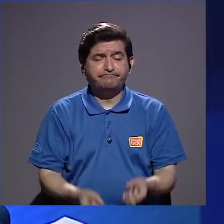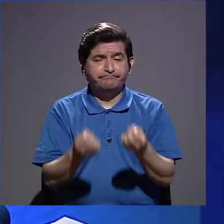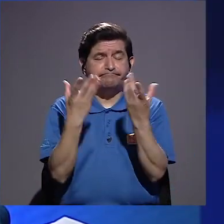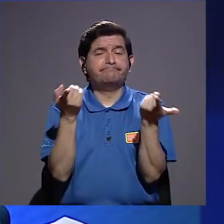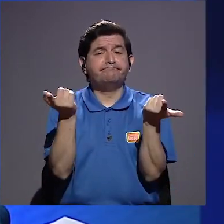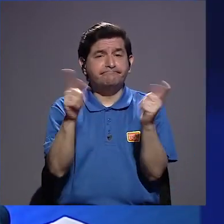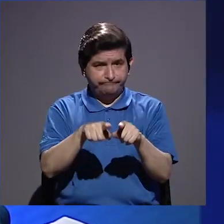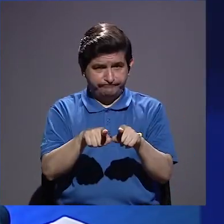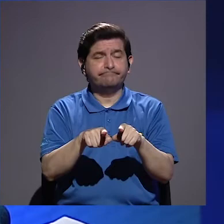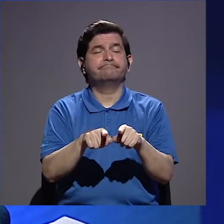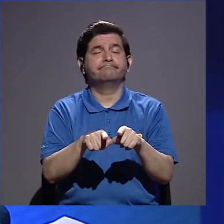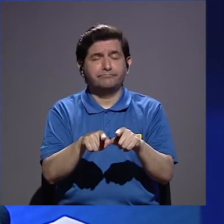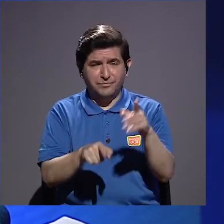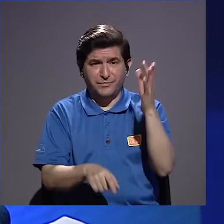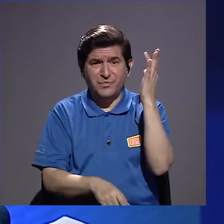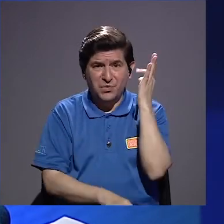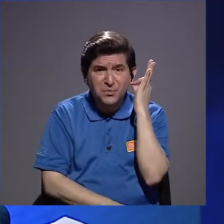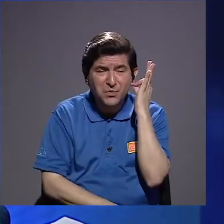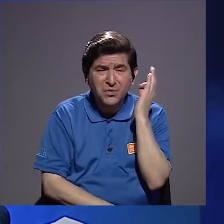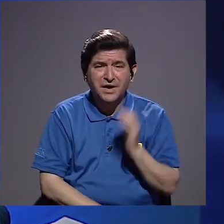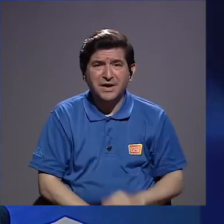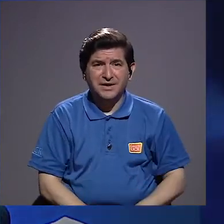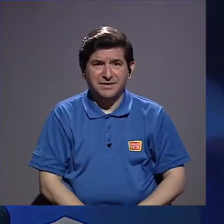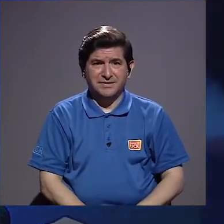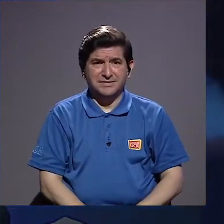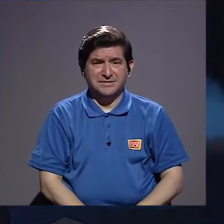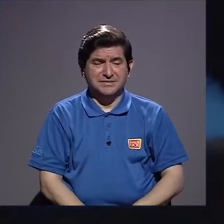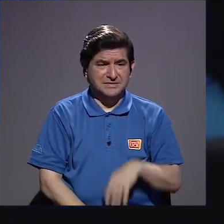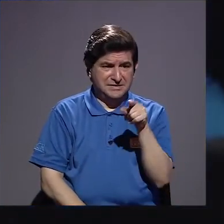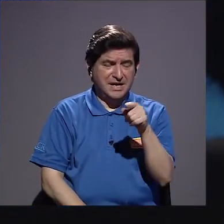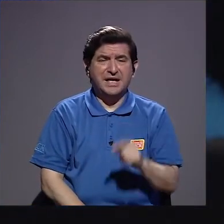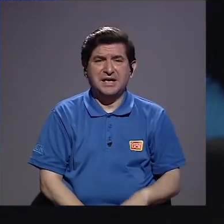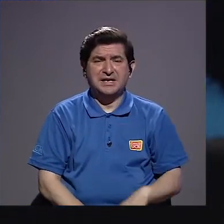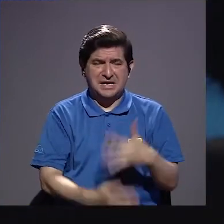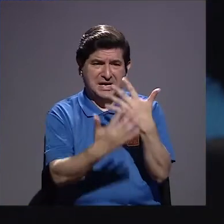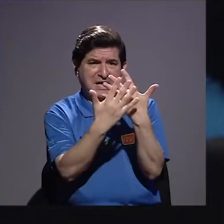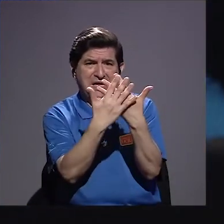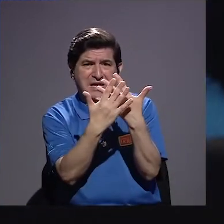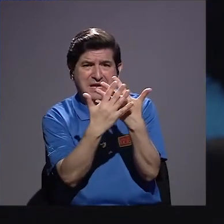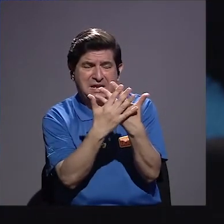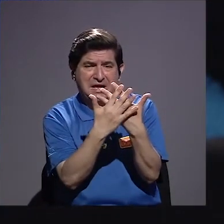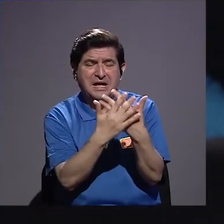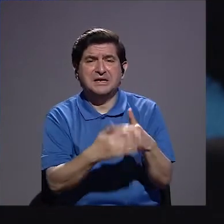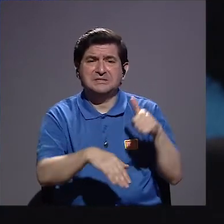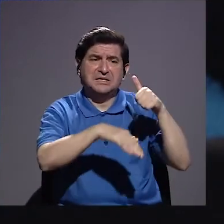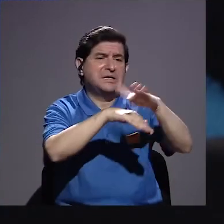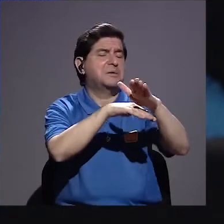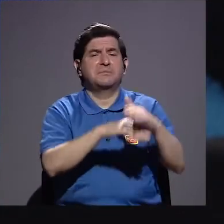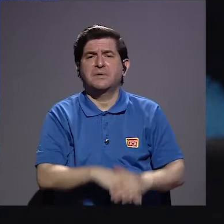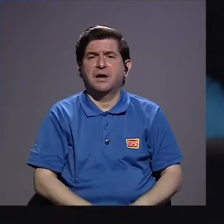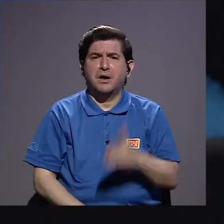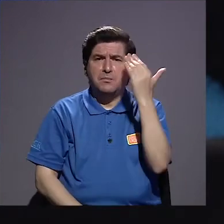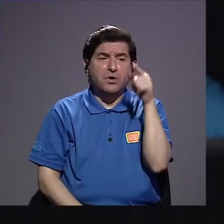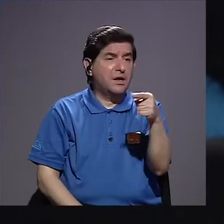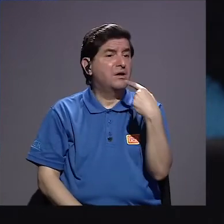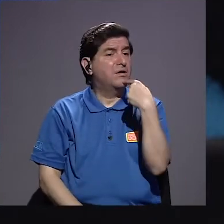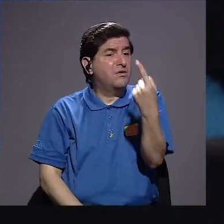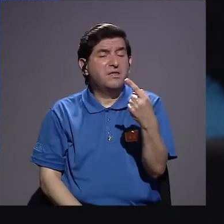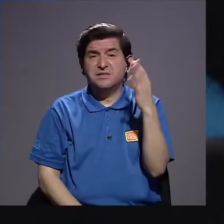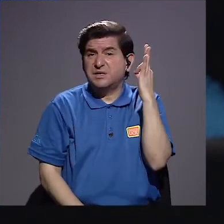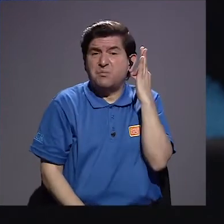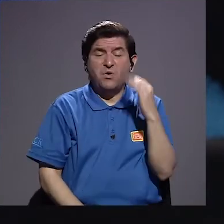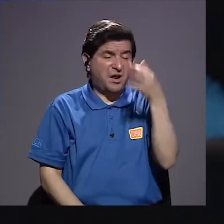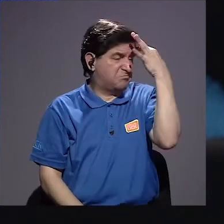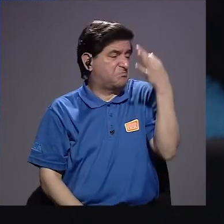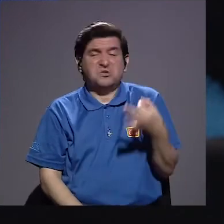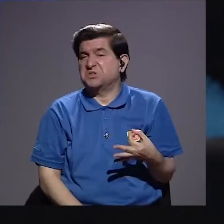vemos muchos casos así de mujeres que están pasando, que están en la cárcel ahora simplemente porque lo que ellas